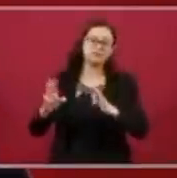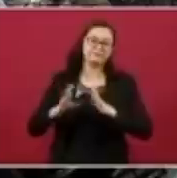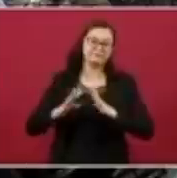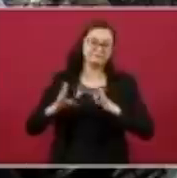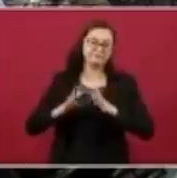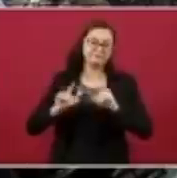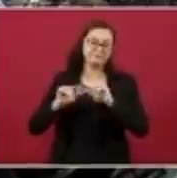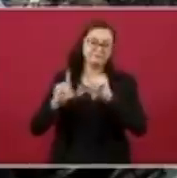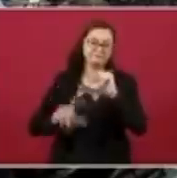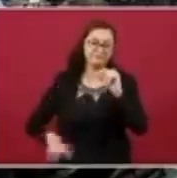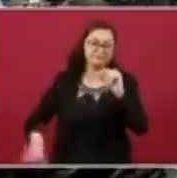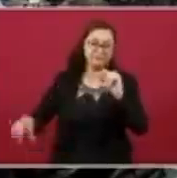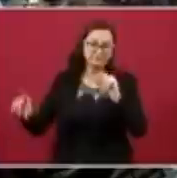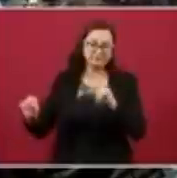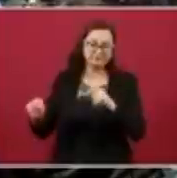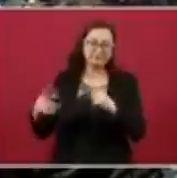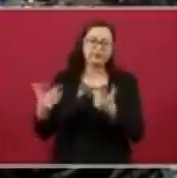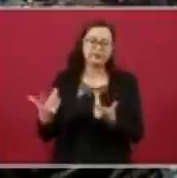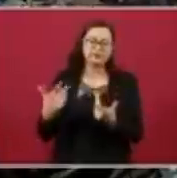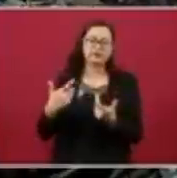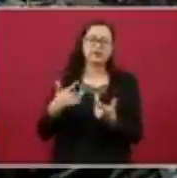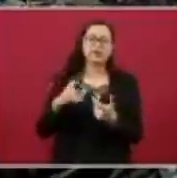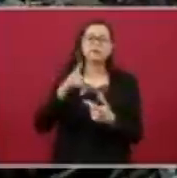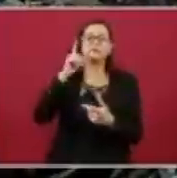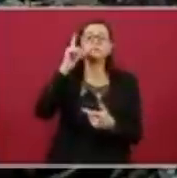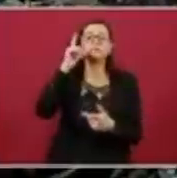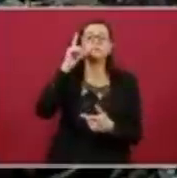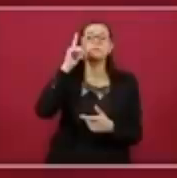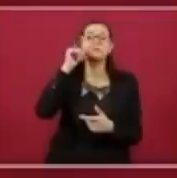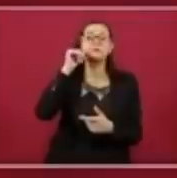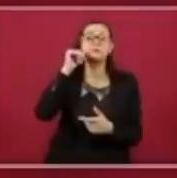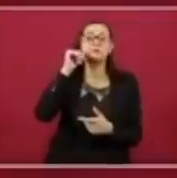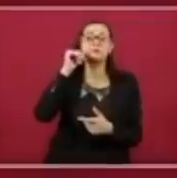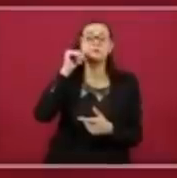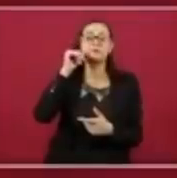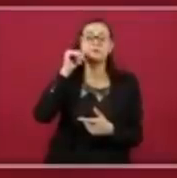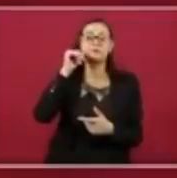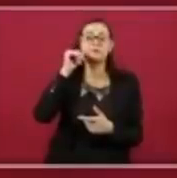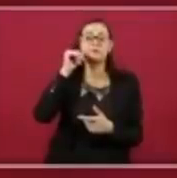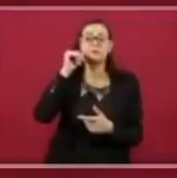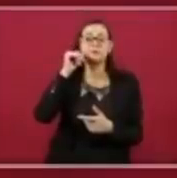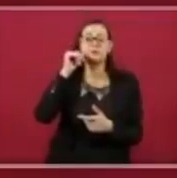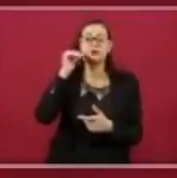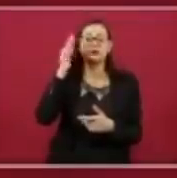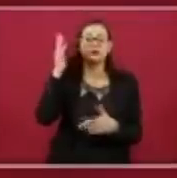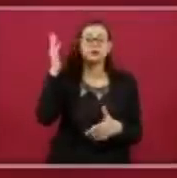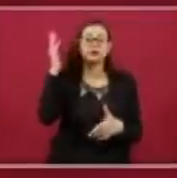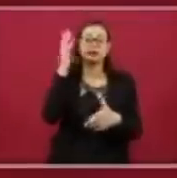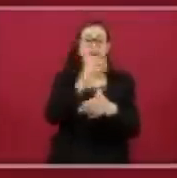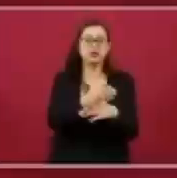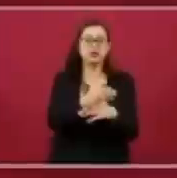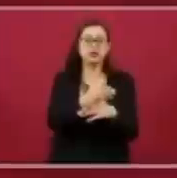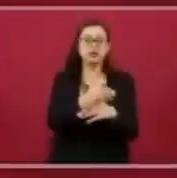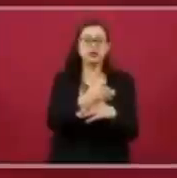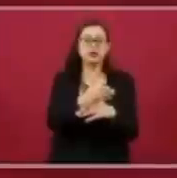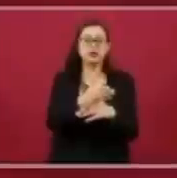Ejército. Y mañana vamos a estar